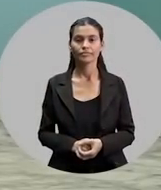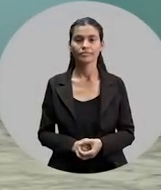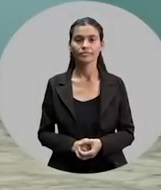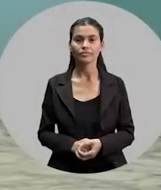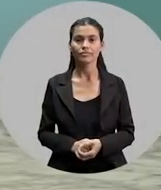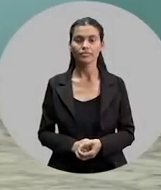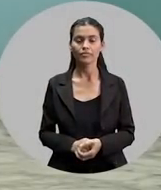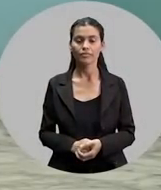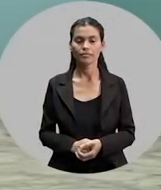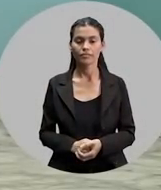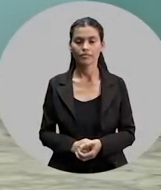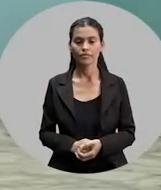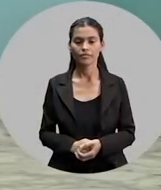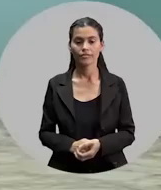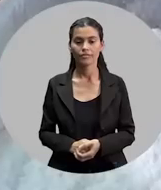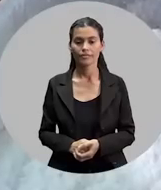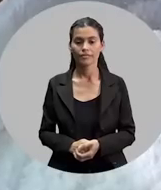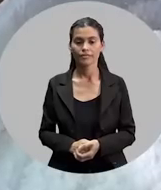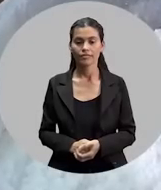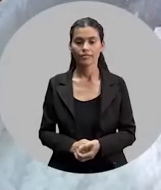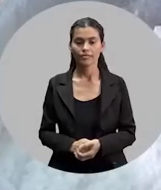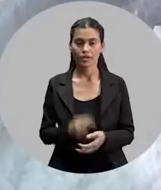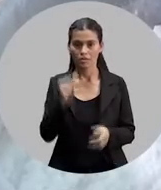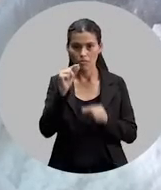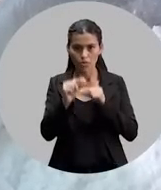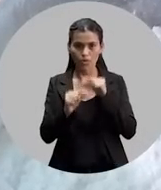se llega a cortar.